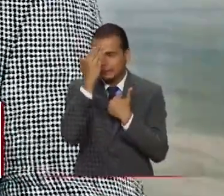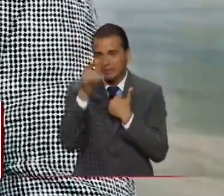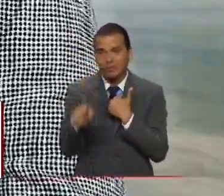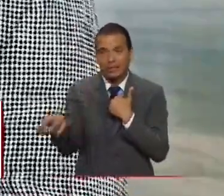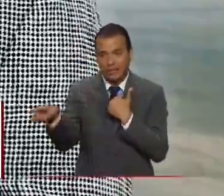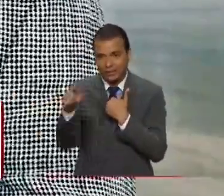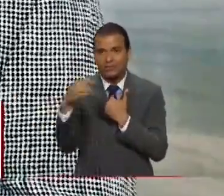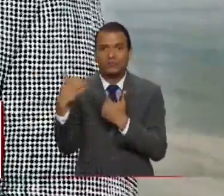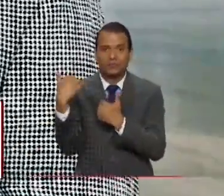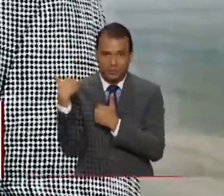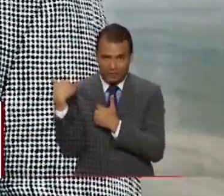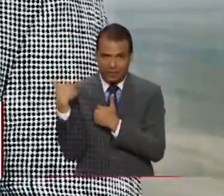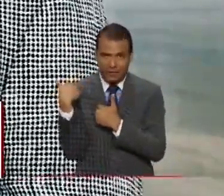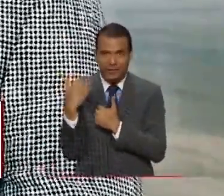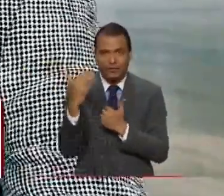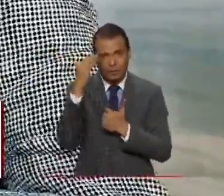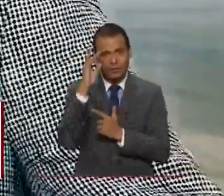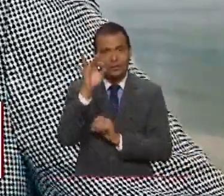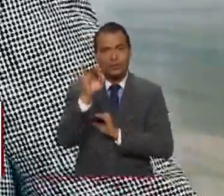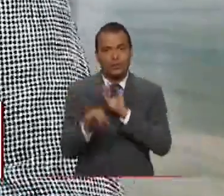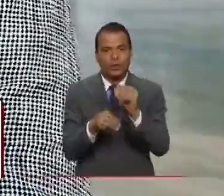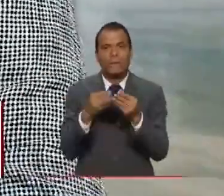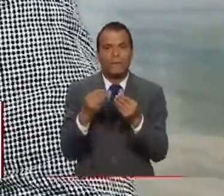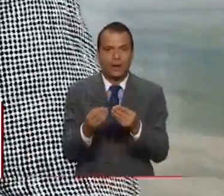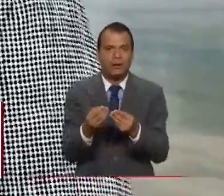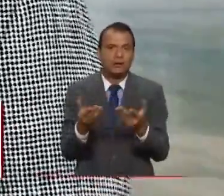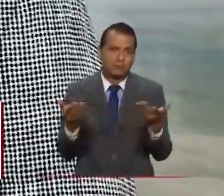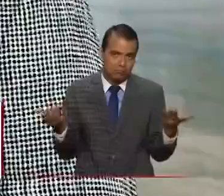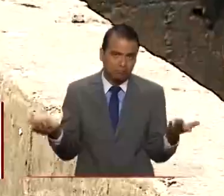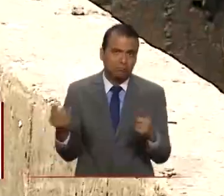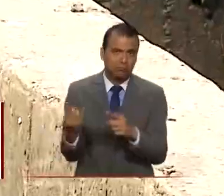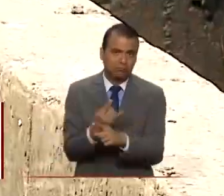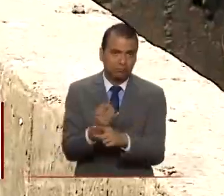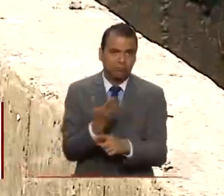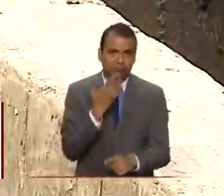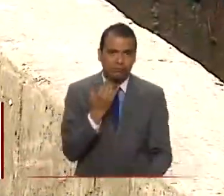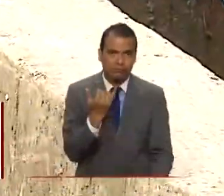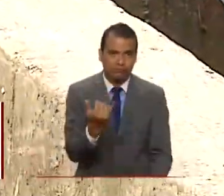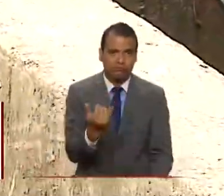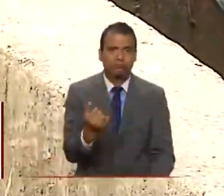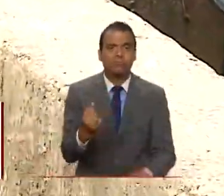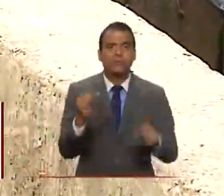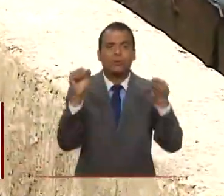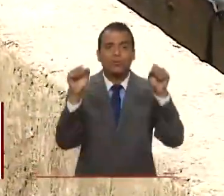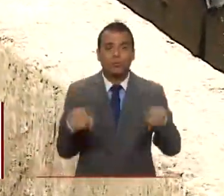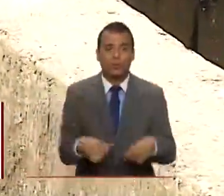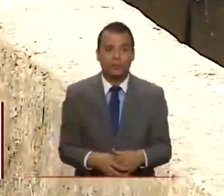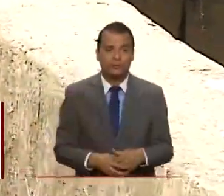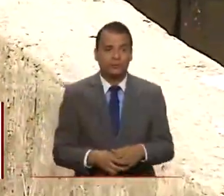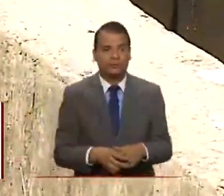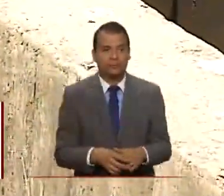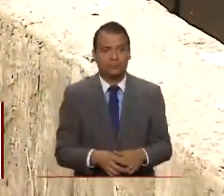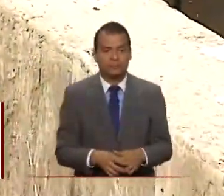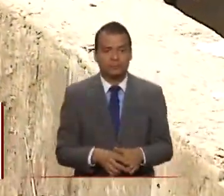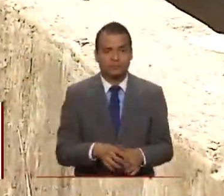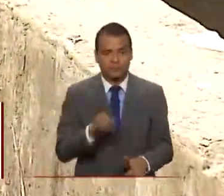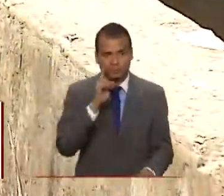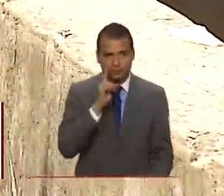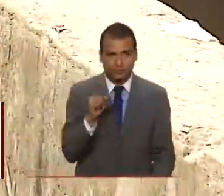que se benefician de esos ríos en todo su recorrido. Una imagen dice más que mil